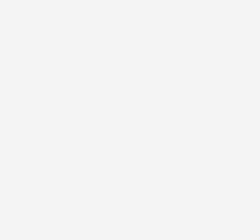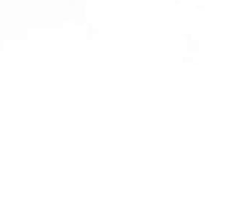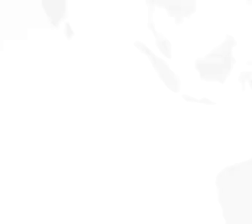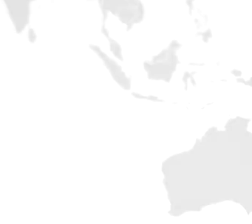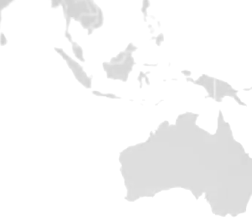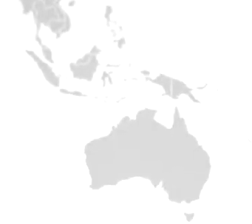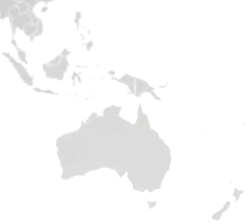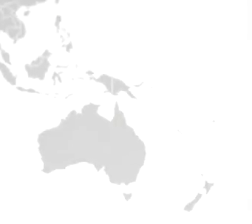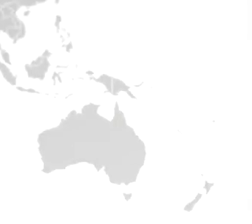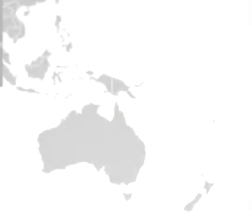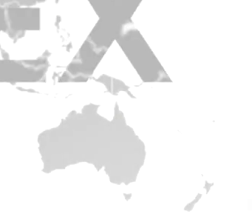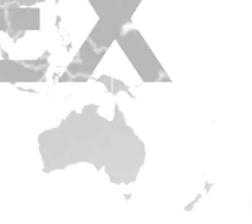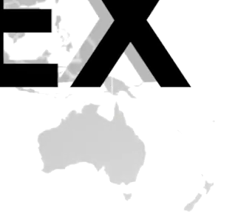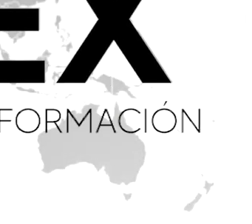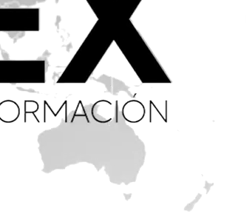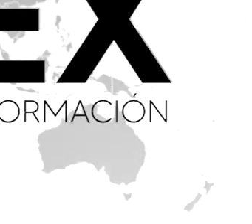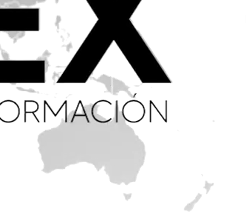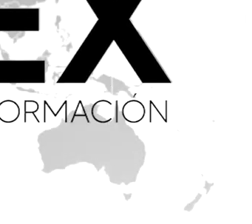social